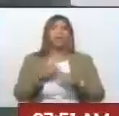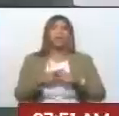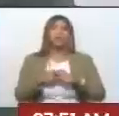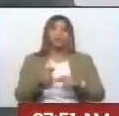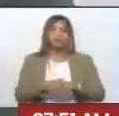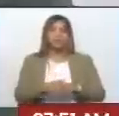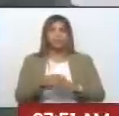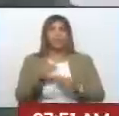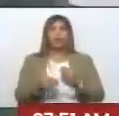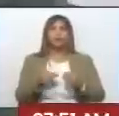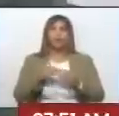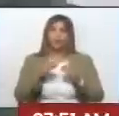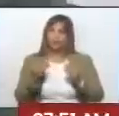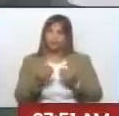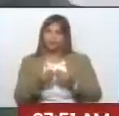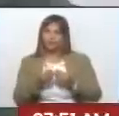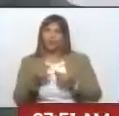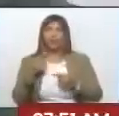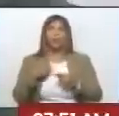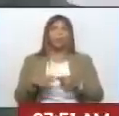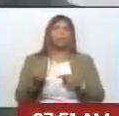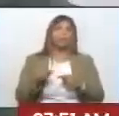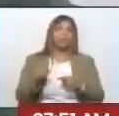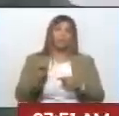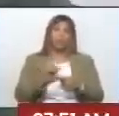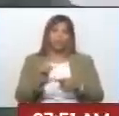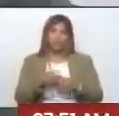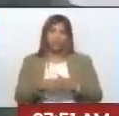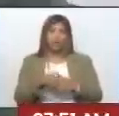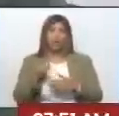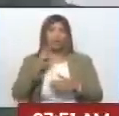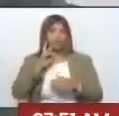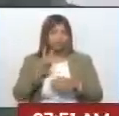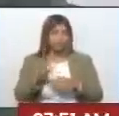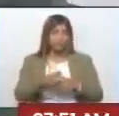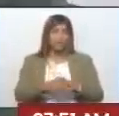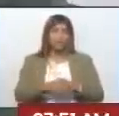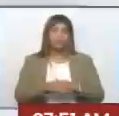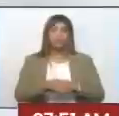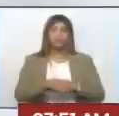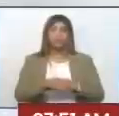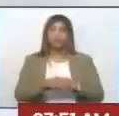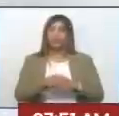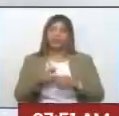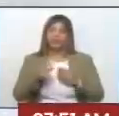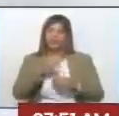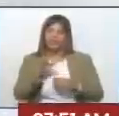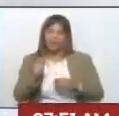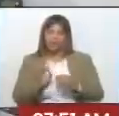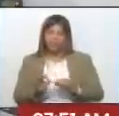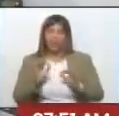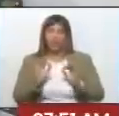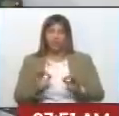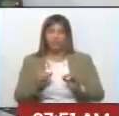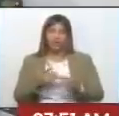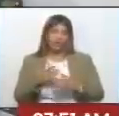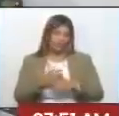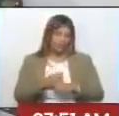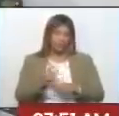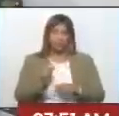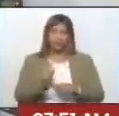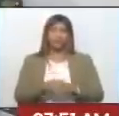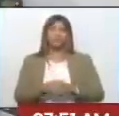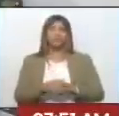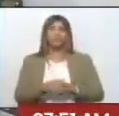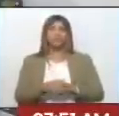se cree la oficina, pero no genera, quizás desde su punto de vista, no le genera ya es un 100% de confianza. Si